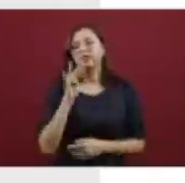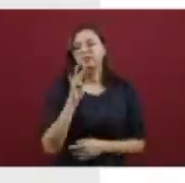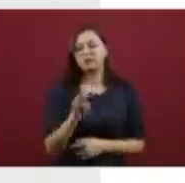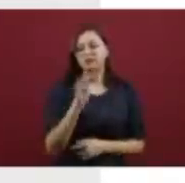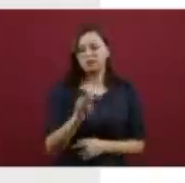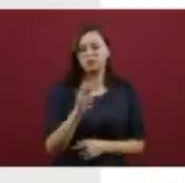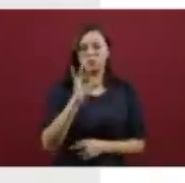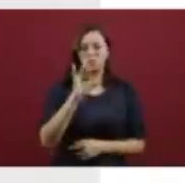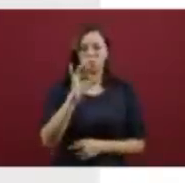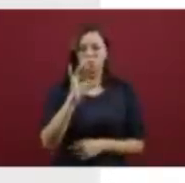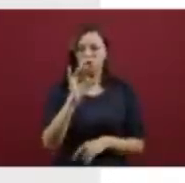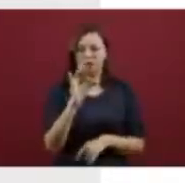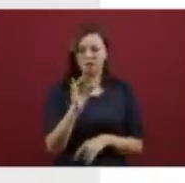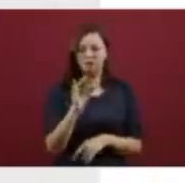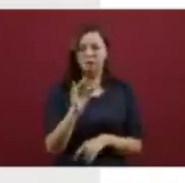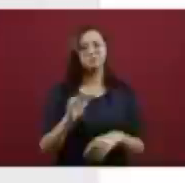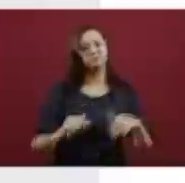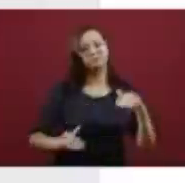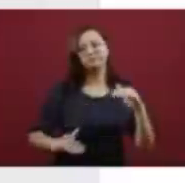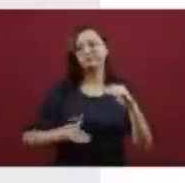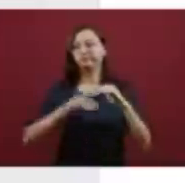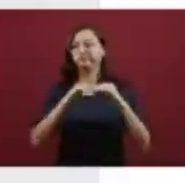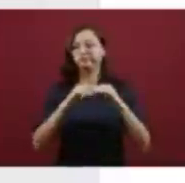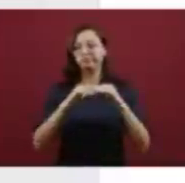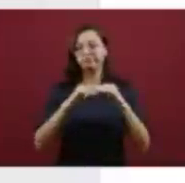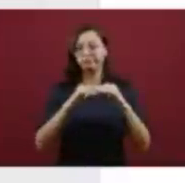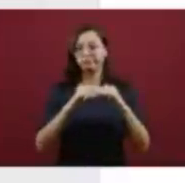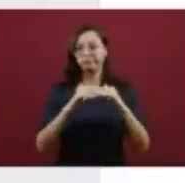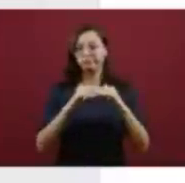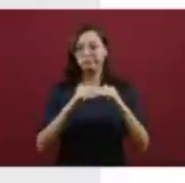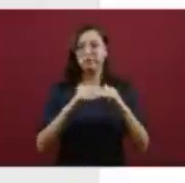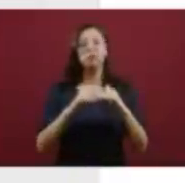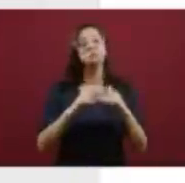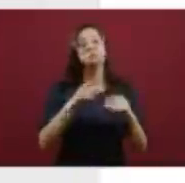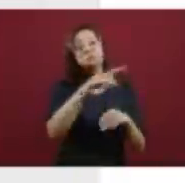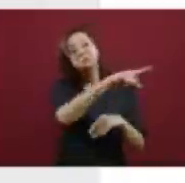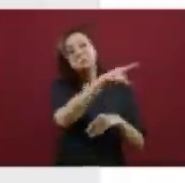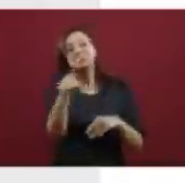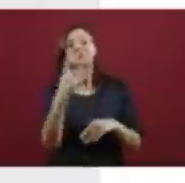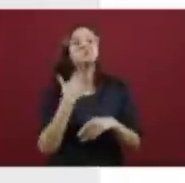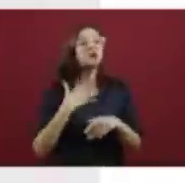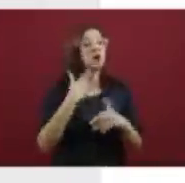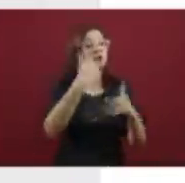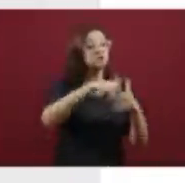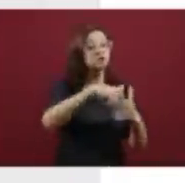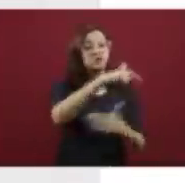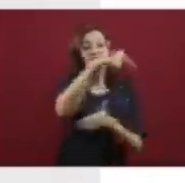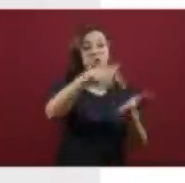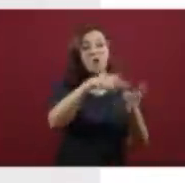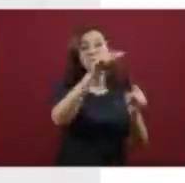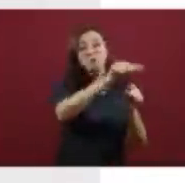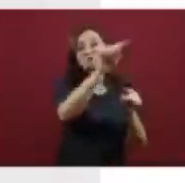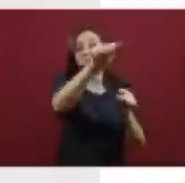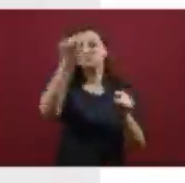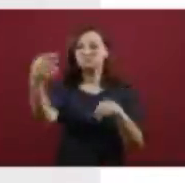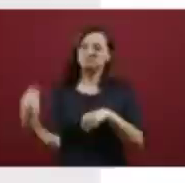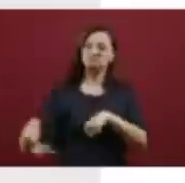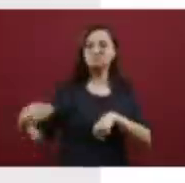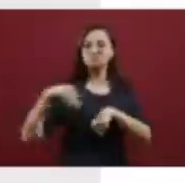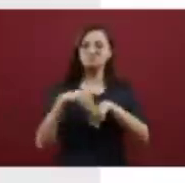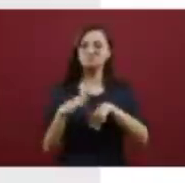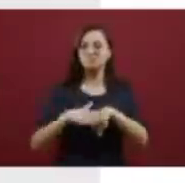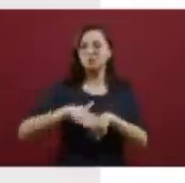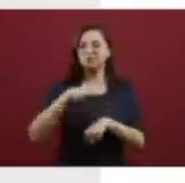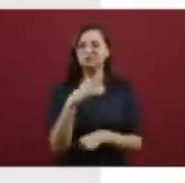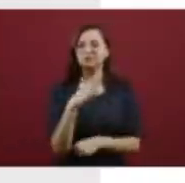19.40 es el tope inflacionario, y las estaciones de servicio en promedio en todo el país están vendiendo en